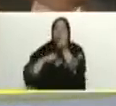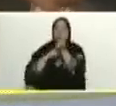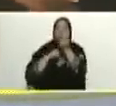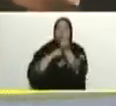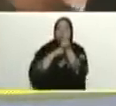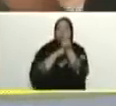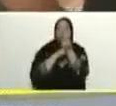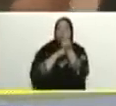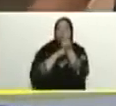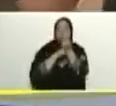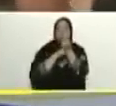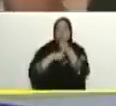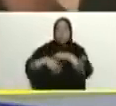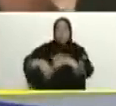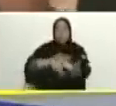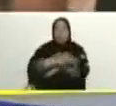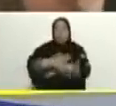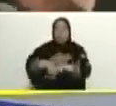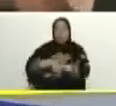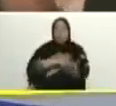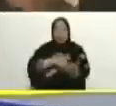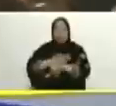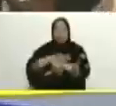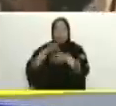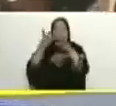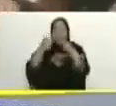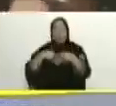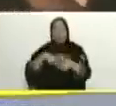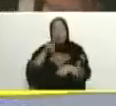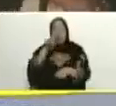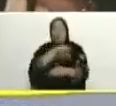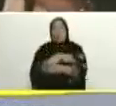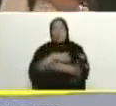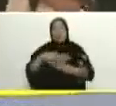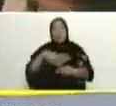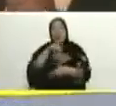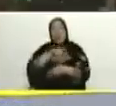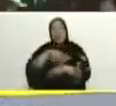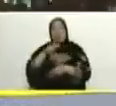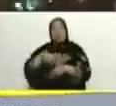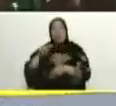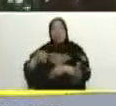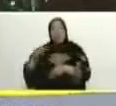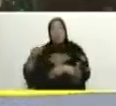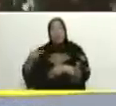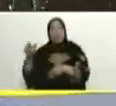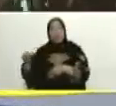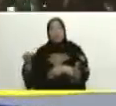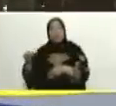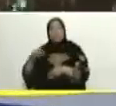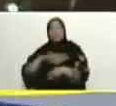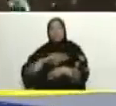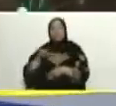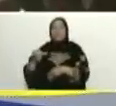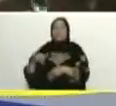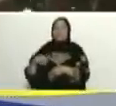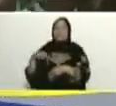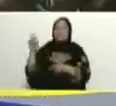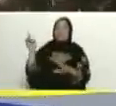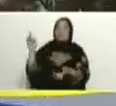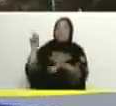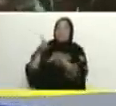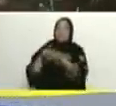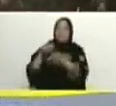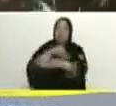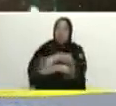En esta avenida había no menos de 1 millón de personas. Y nosotros llegamos aquí a esta